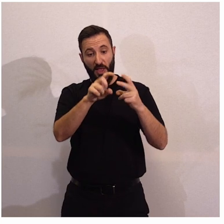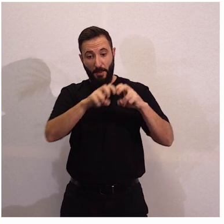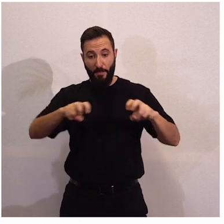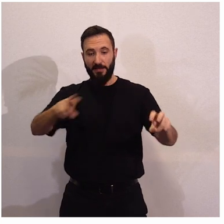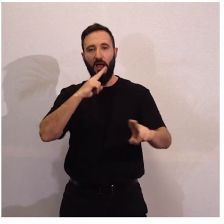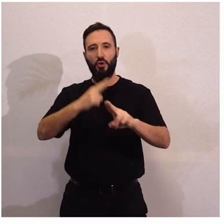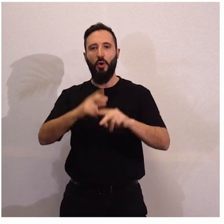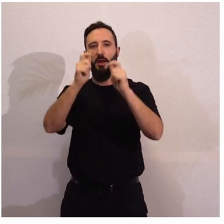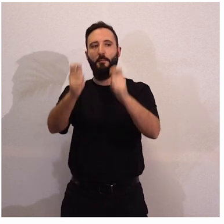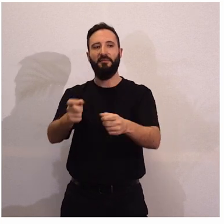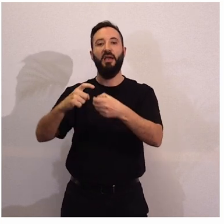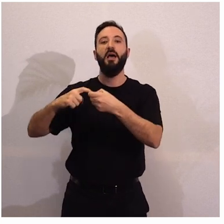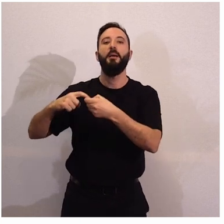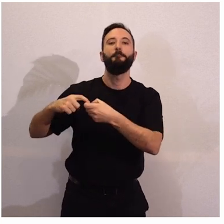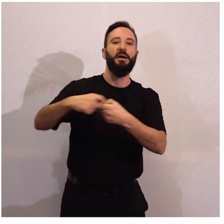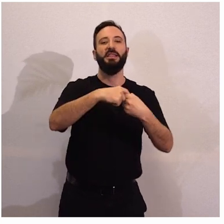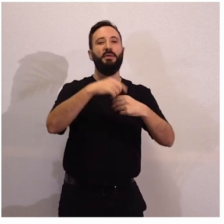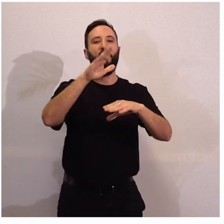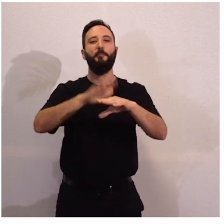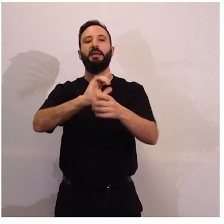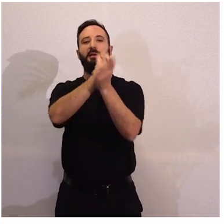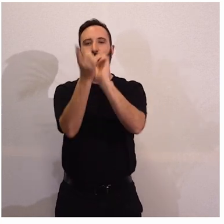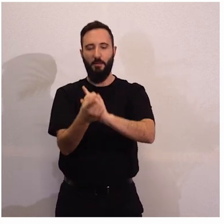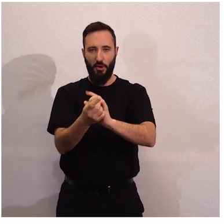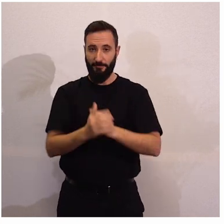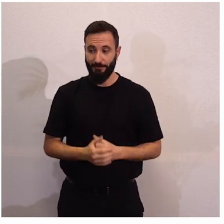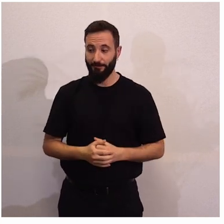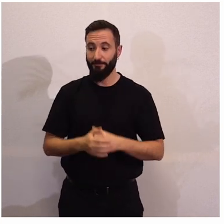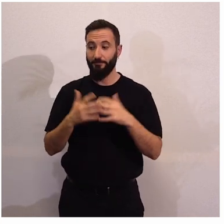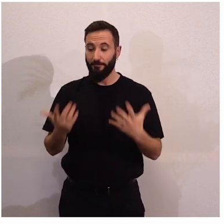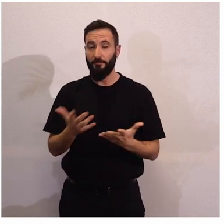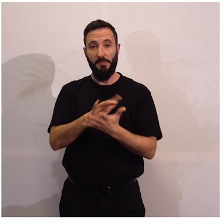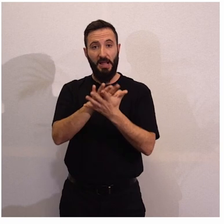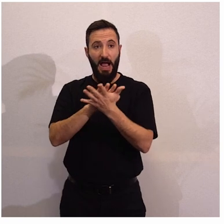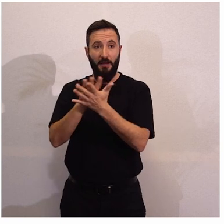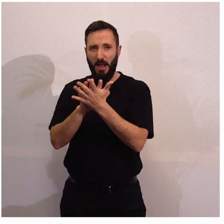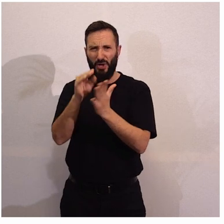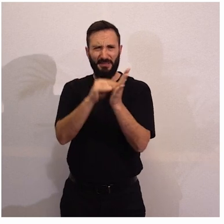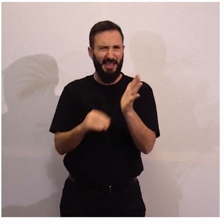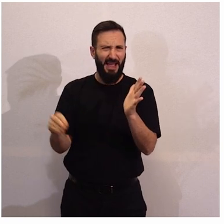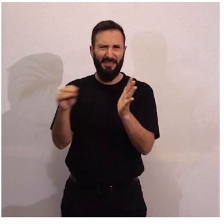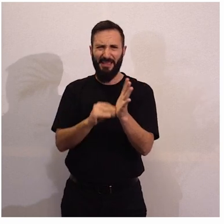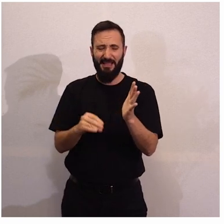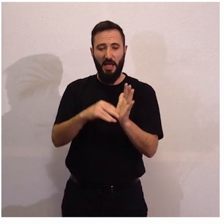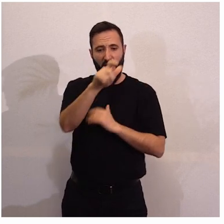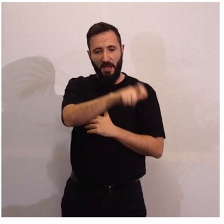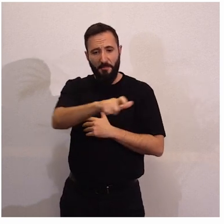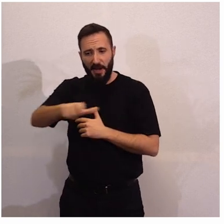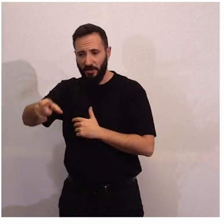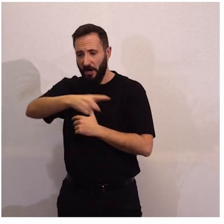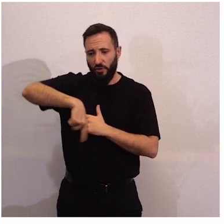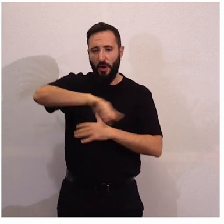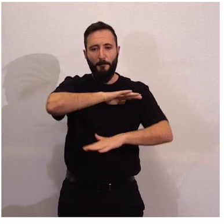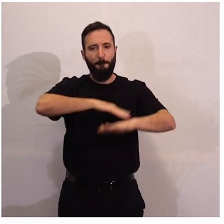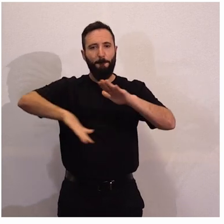así, Participación para el Cambio. Vamos a hablar de cómo muchas veces, cuando las personas participamos de manera